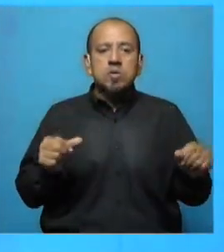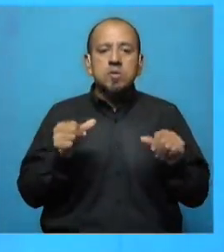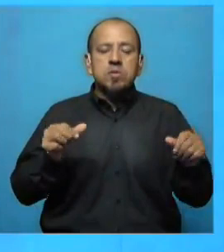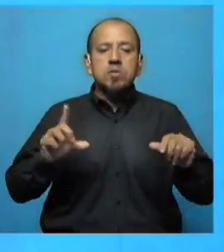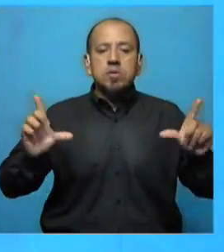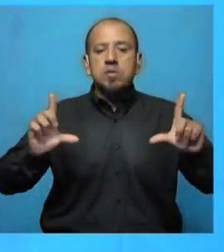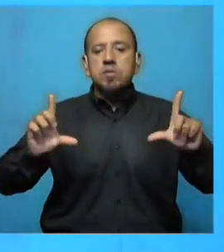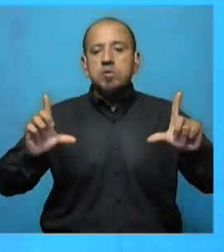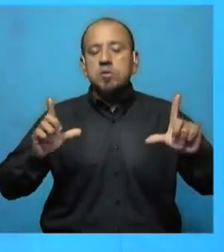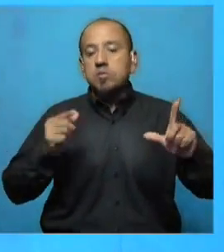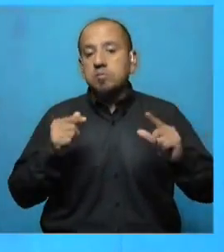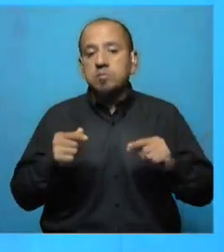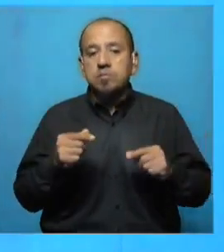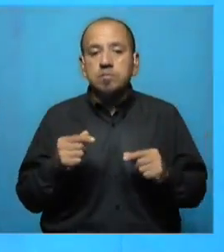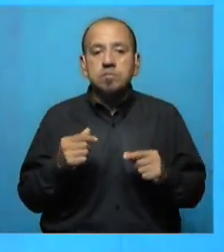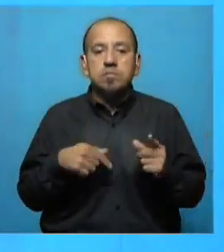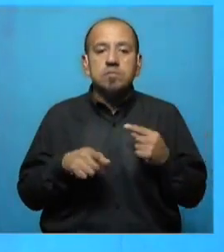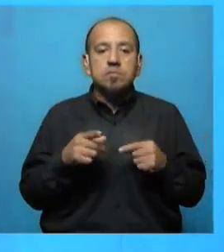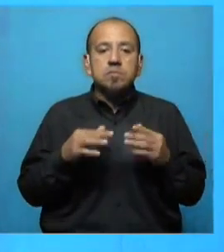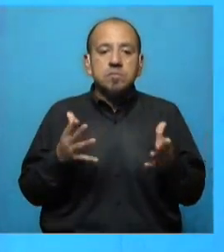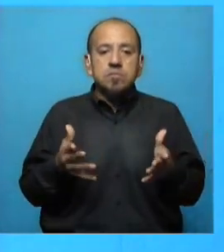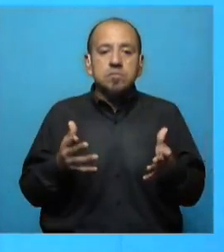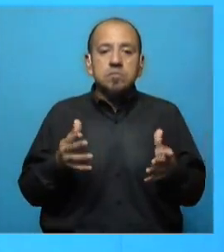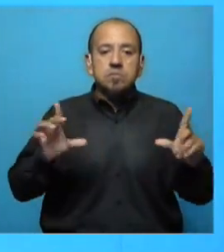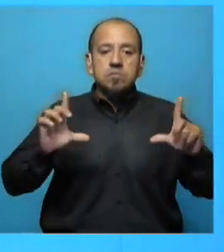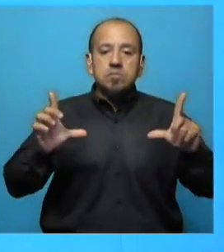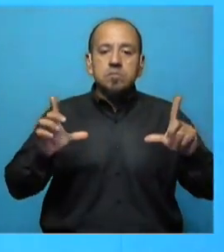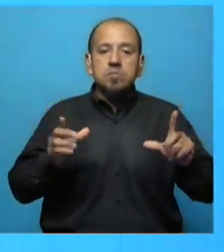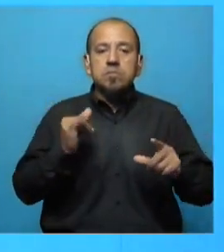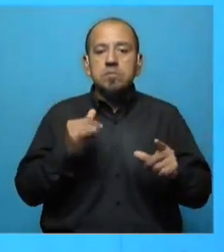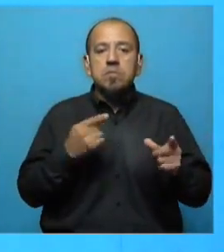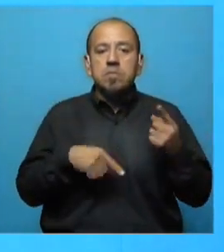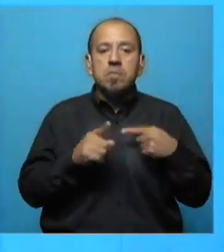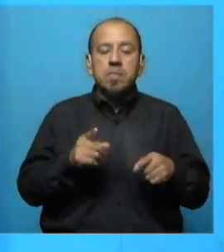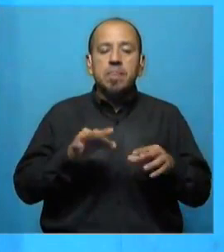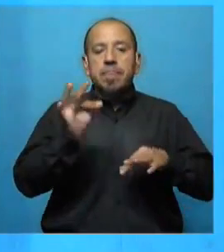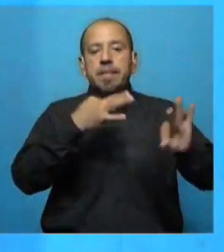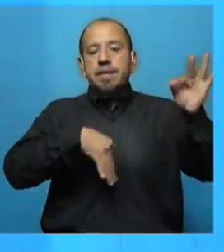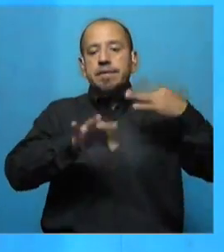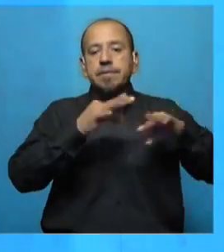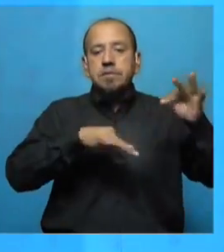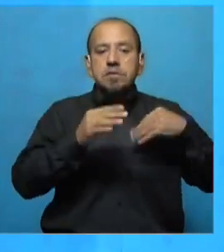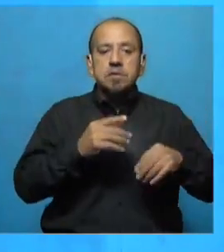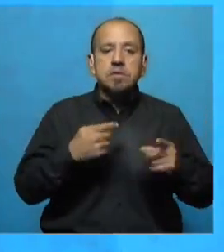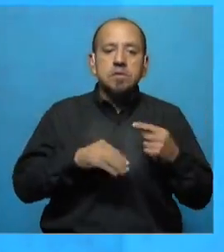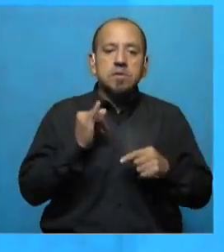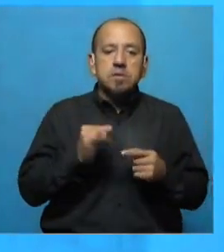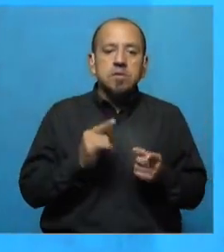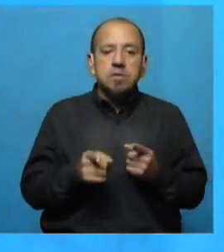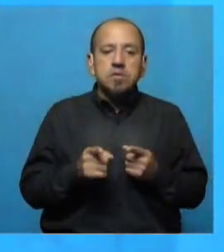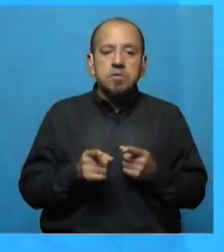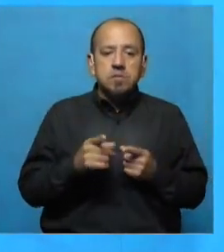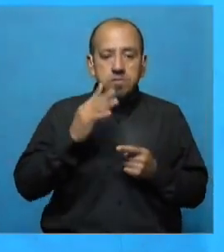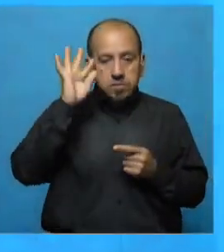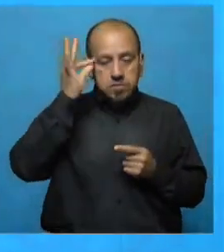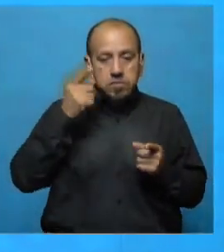este Entonces esto bueno no era un estudio de televisión pero sí y no era un teatro pero sí este y creo que